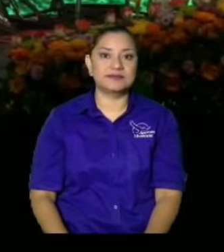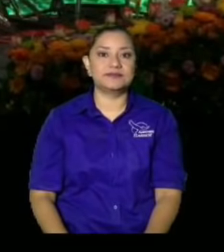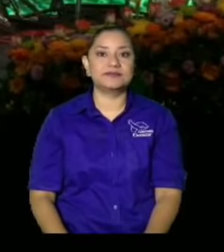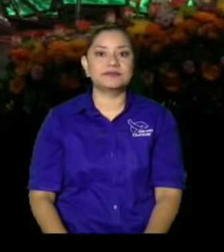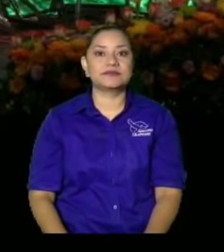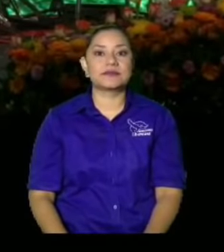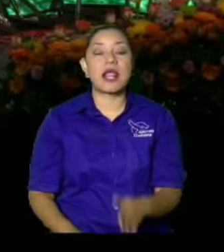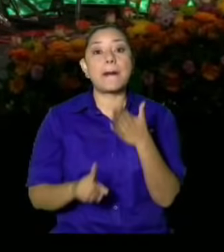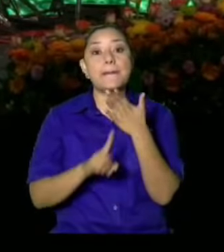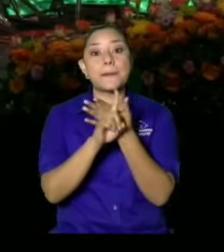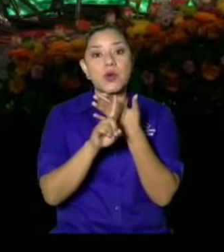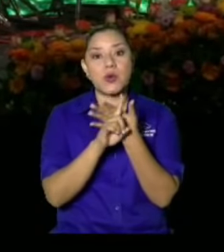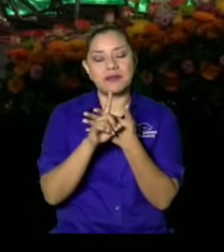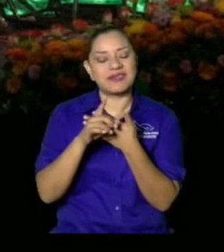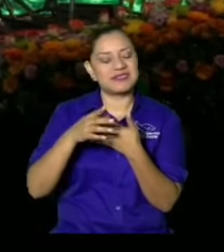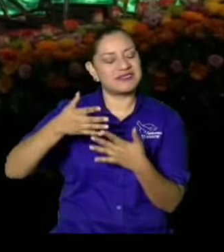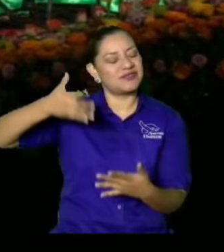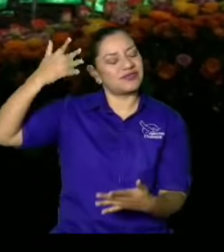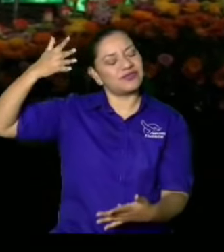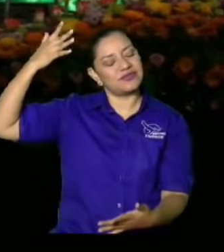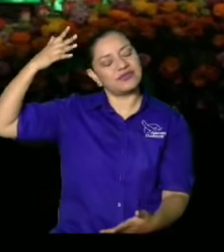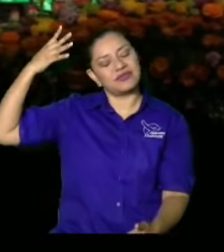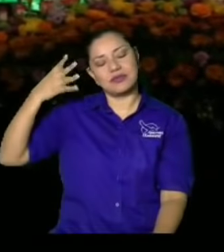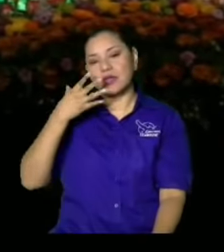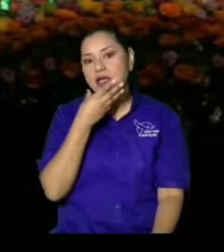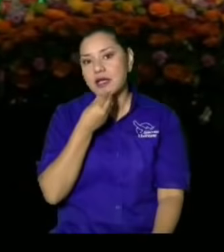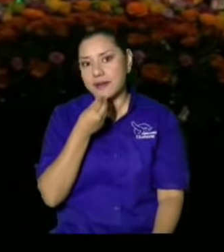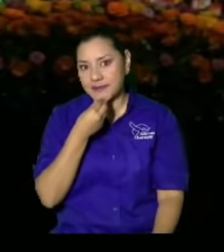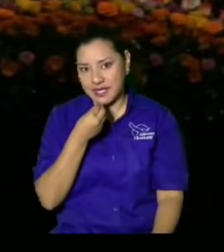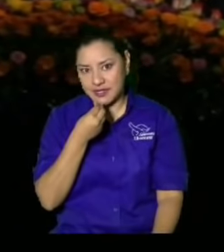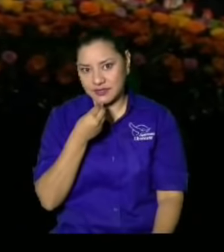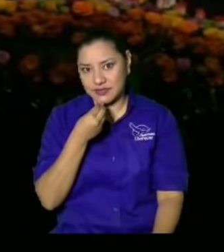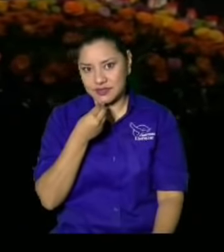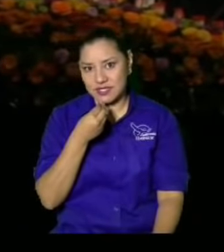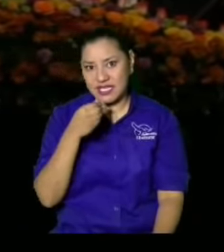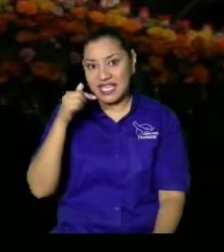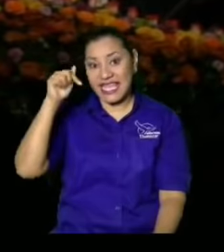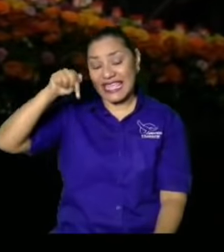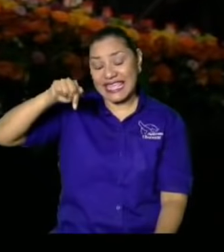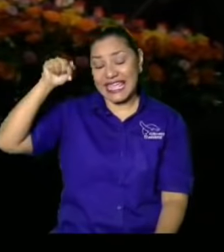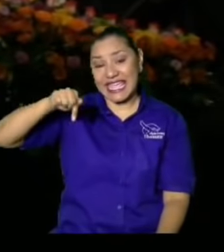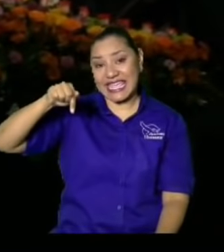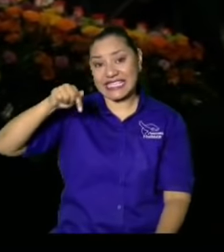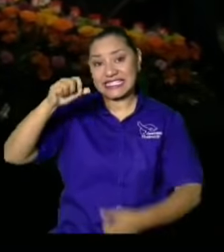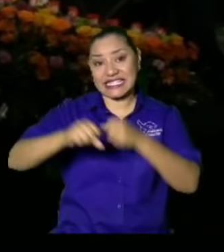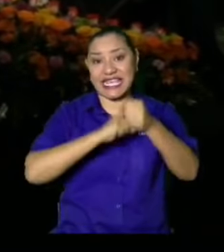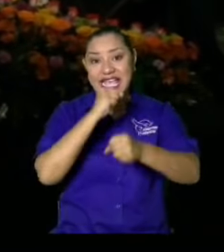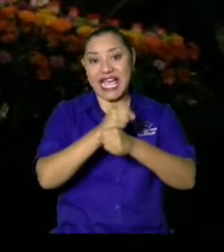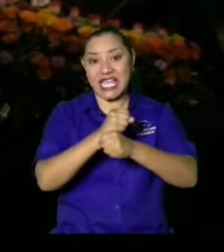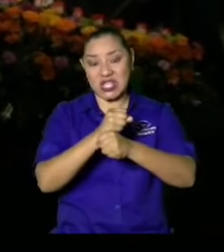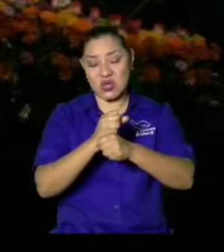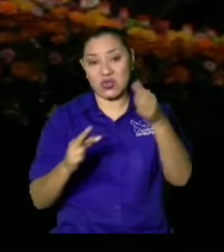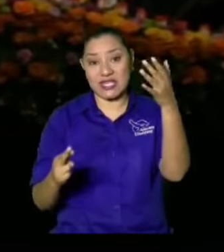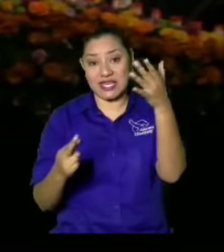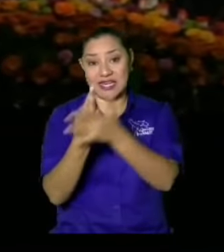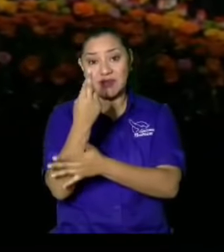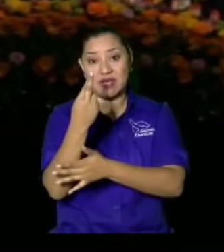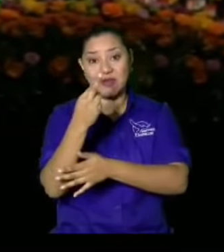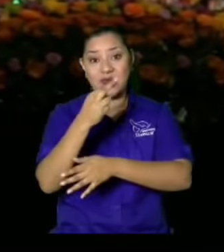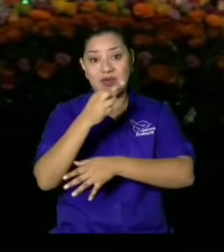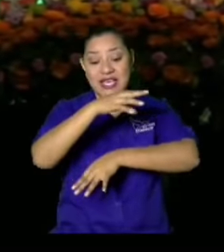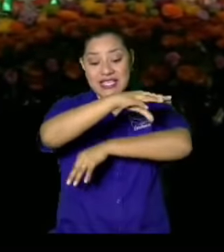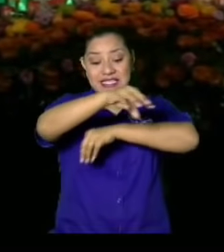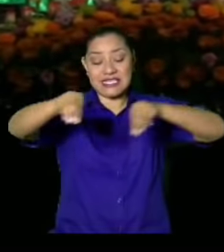Hay problemas muy viejos. Y en esta proclama les están cambiando olor. Les